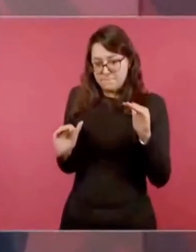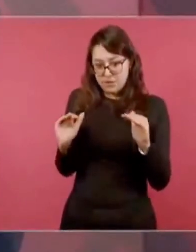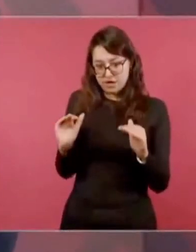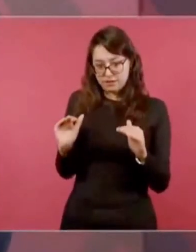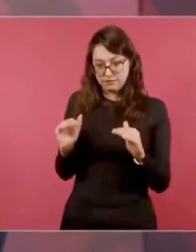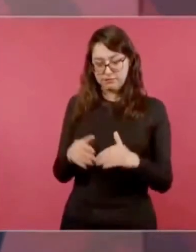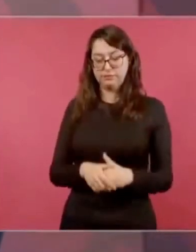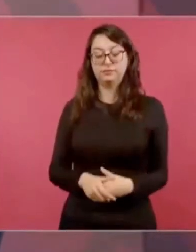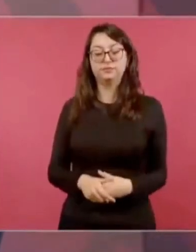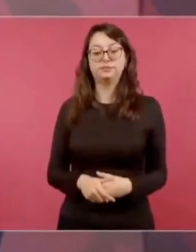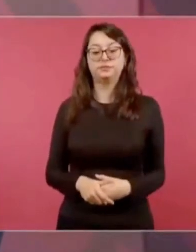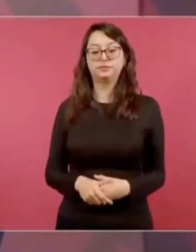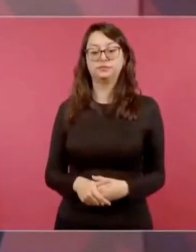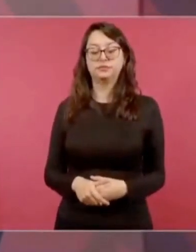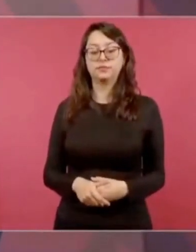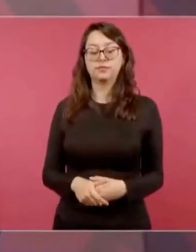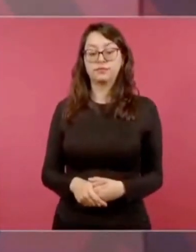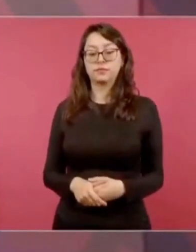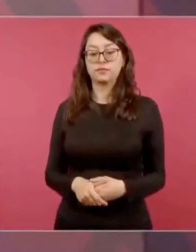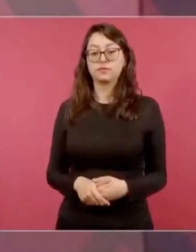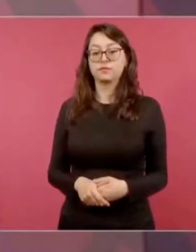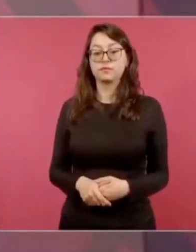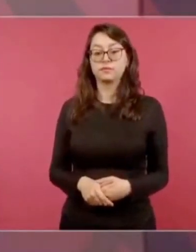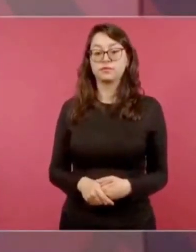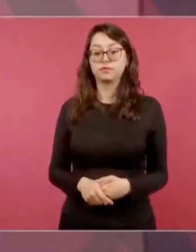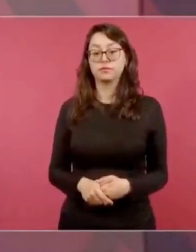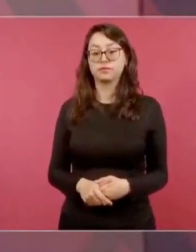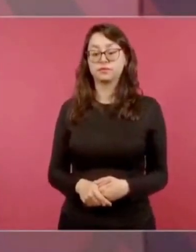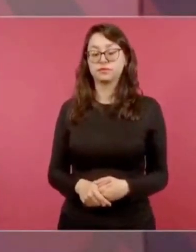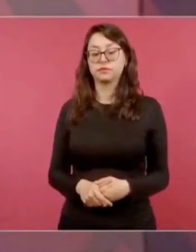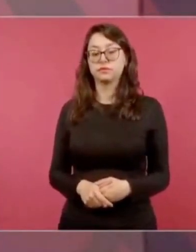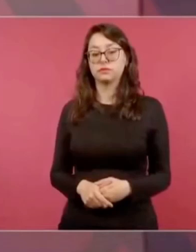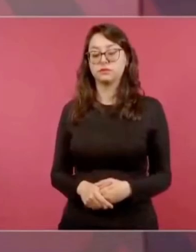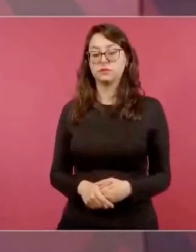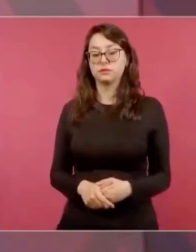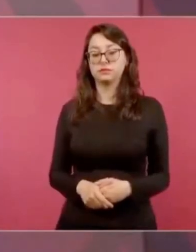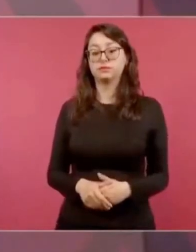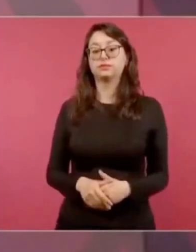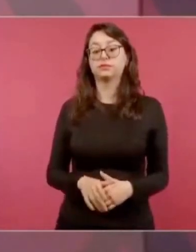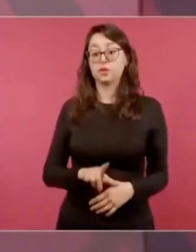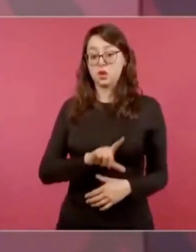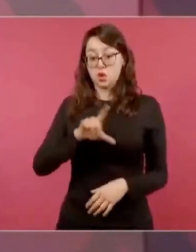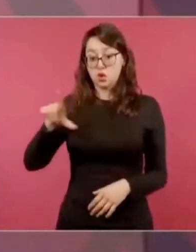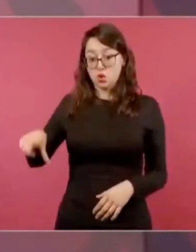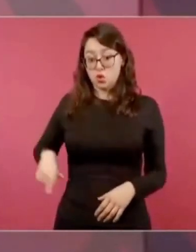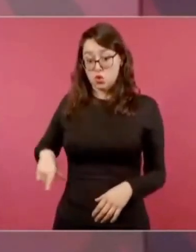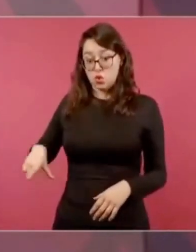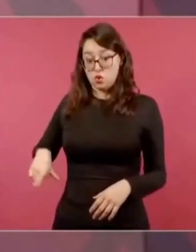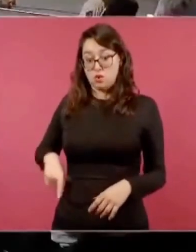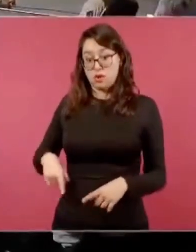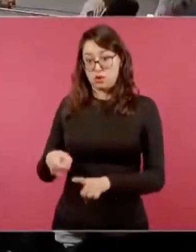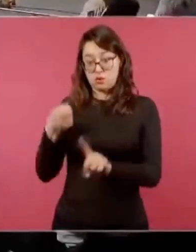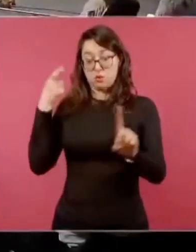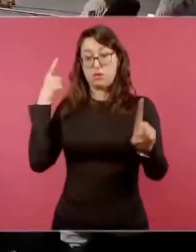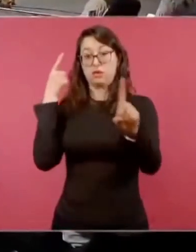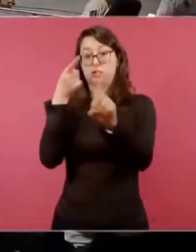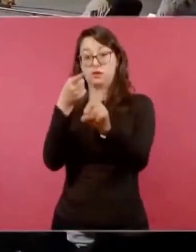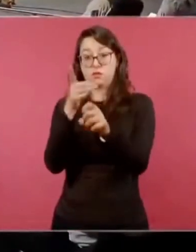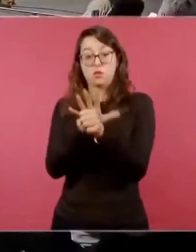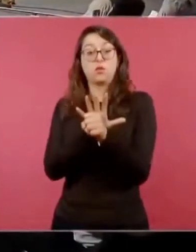La estrategia central del gobierno en el terreno de la política social descansa